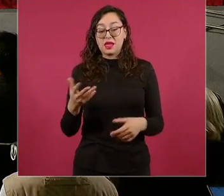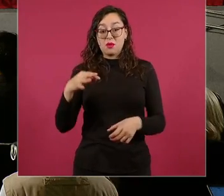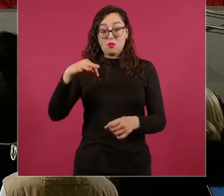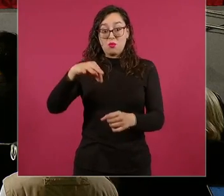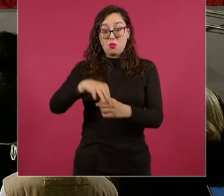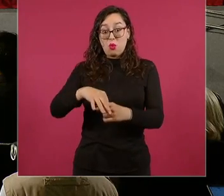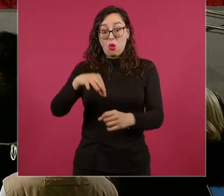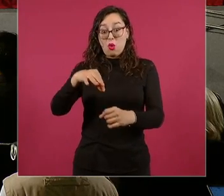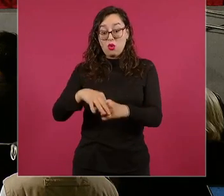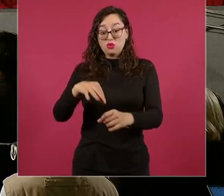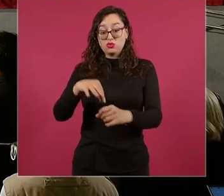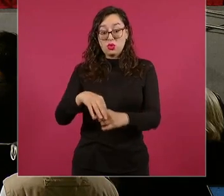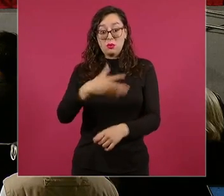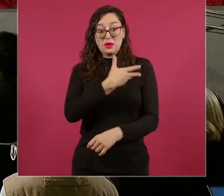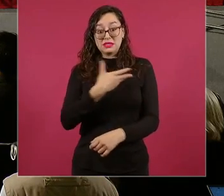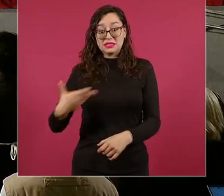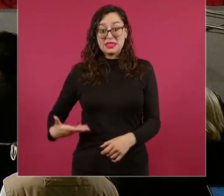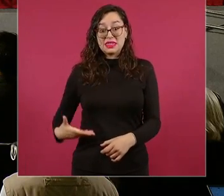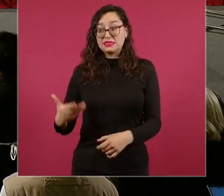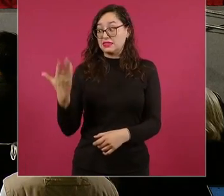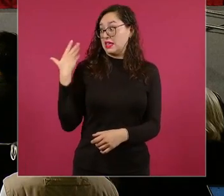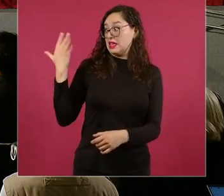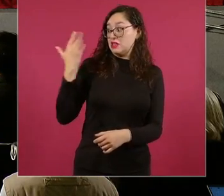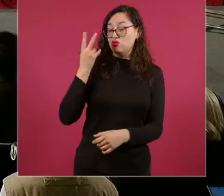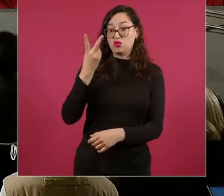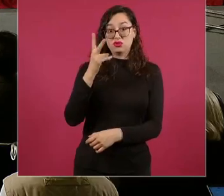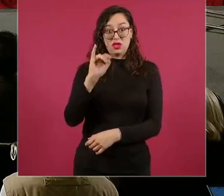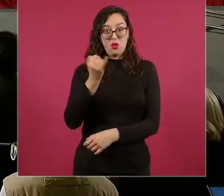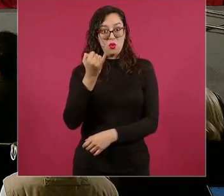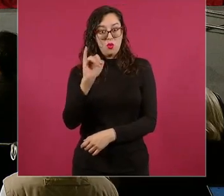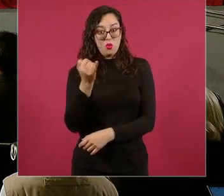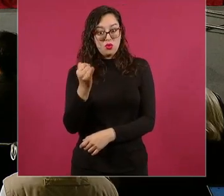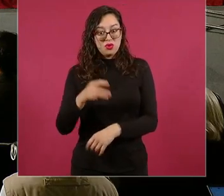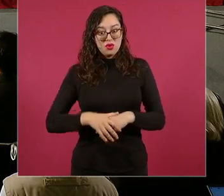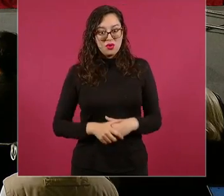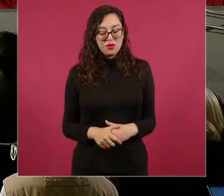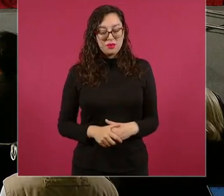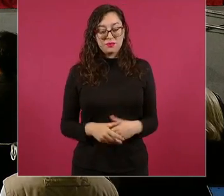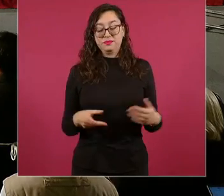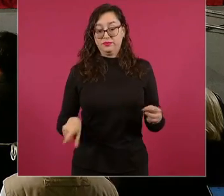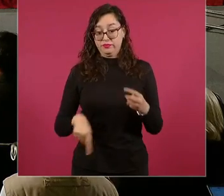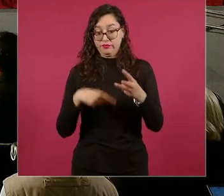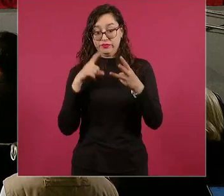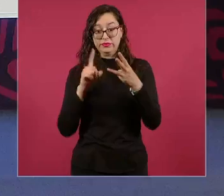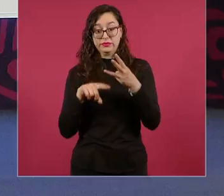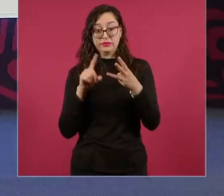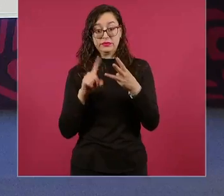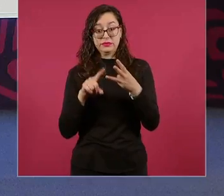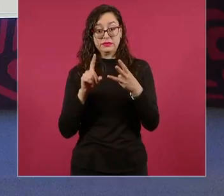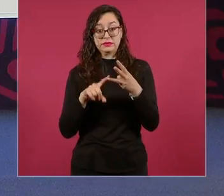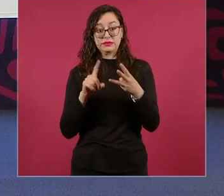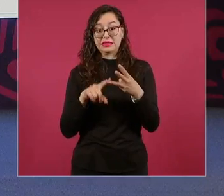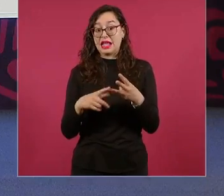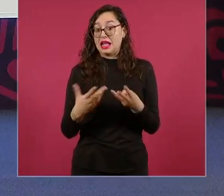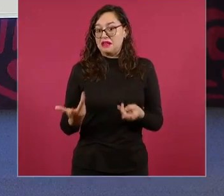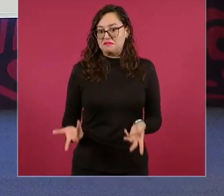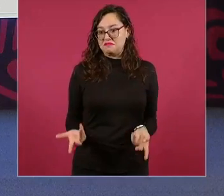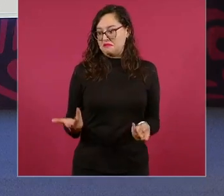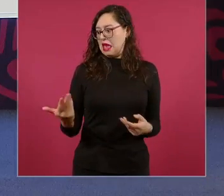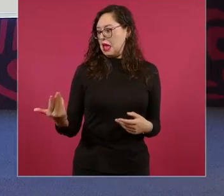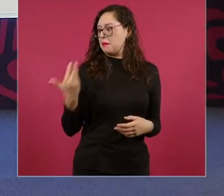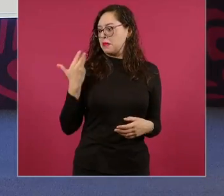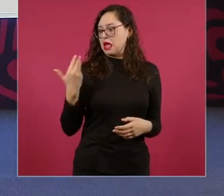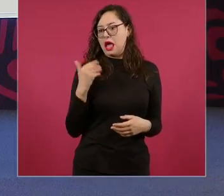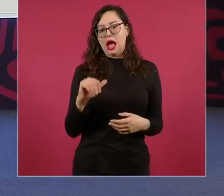la elección presidencial. Y finalmente un tercer caso, muy reciente, apenas en agosto